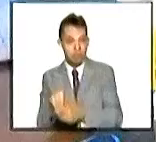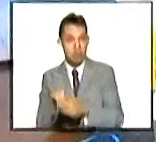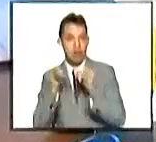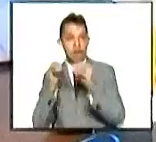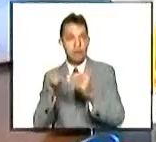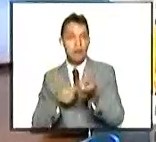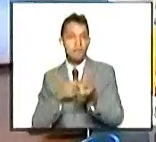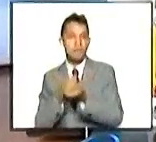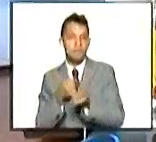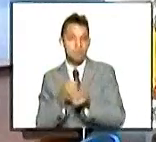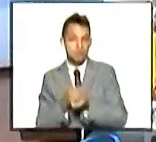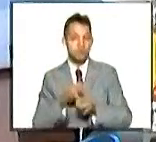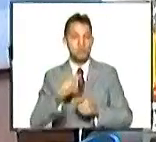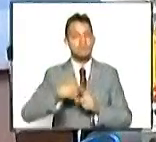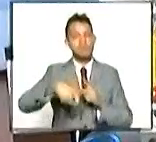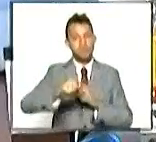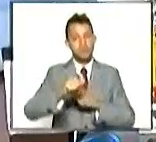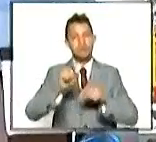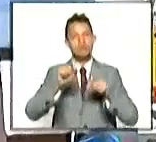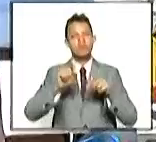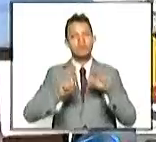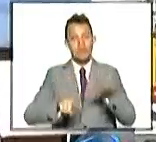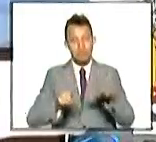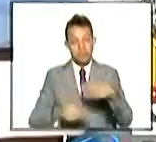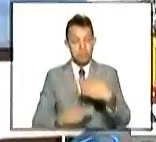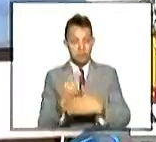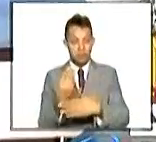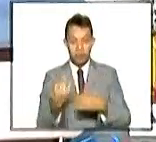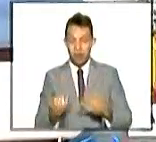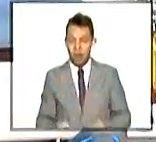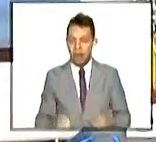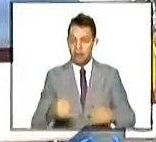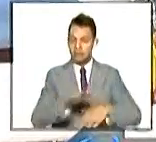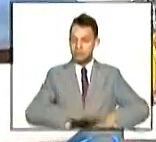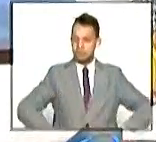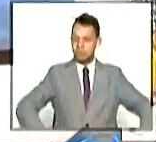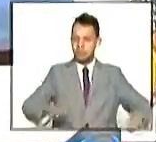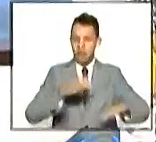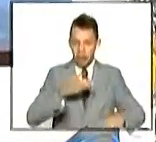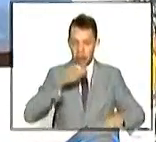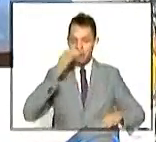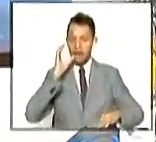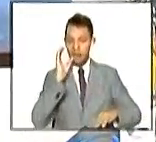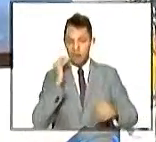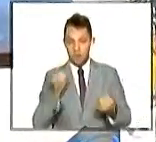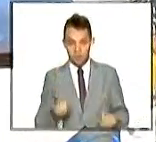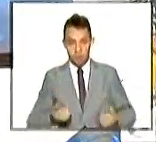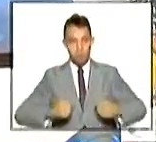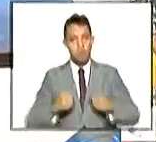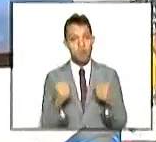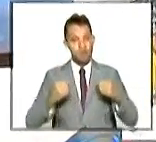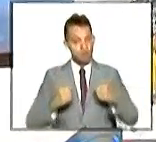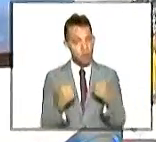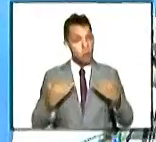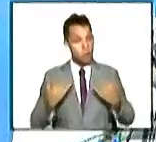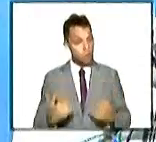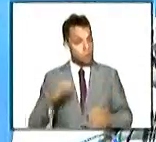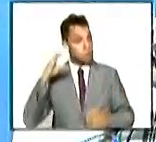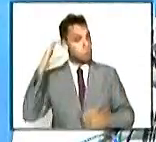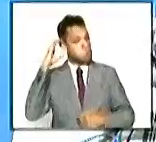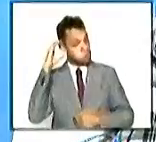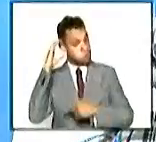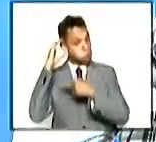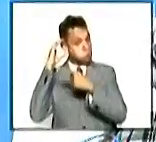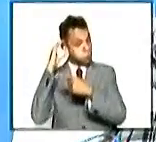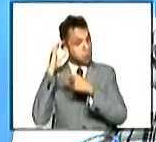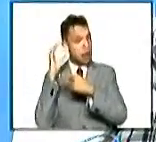este próximo semestre. Aunque aquí en nuestro medio no sé cómo estará el tema de los desplazados. Hoy en Bogotá, por ejemplo, hay un lío